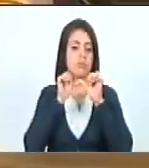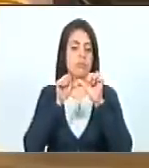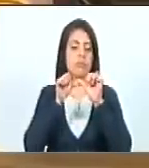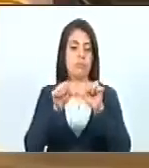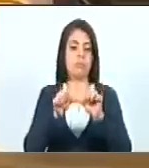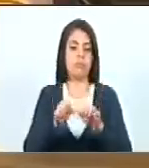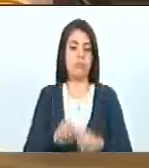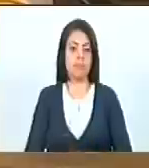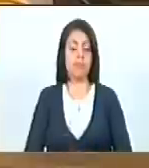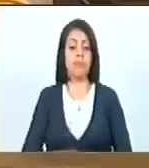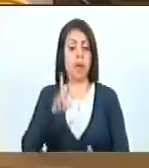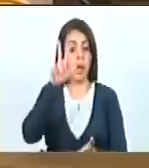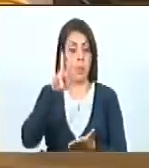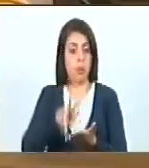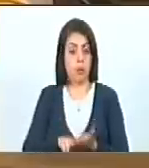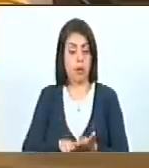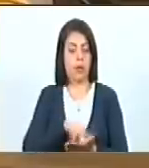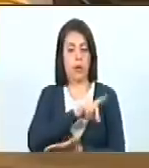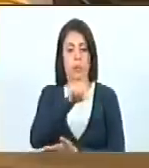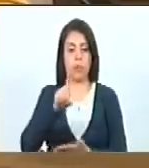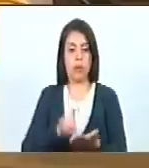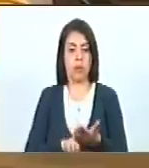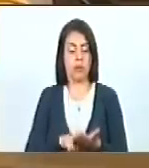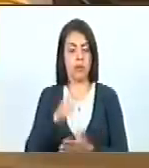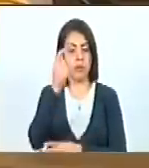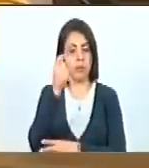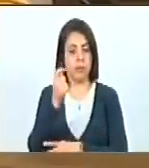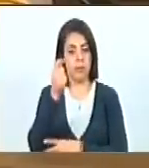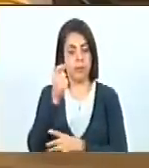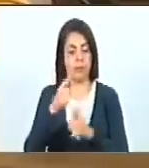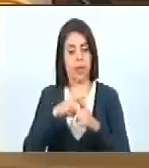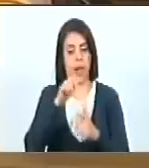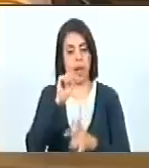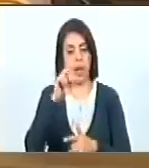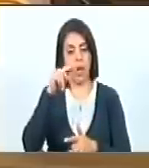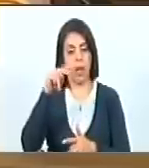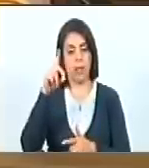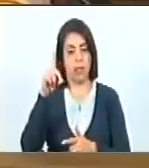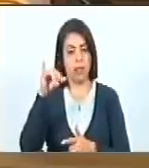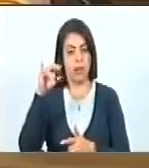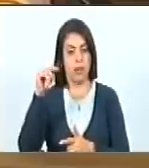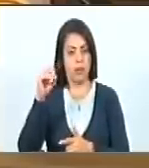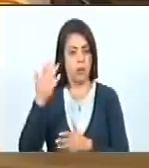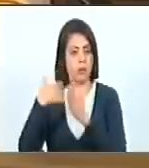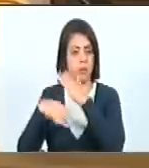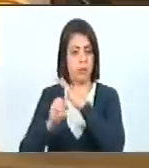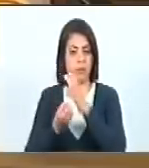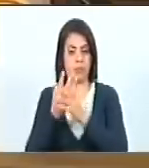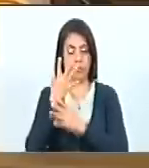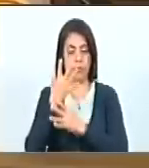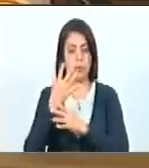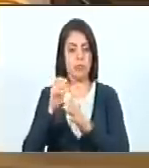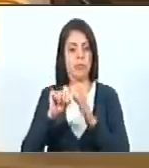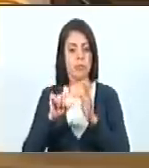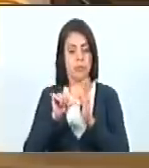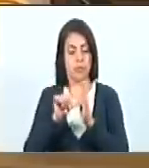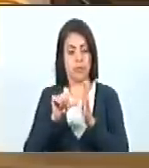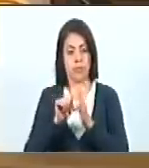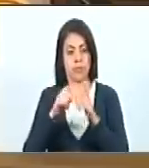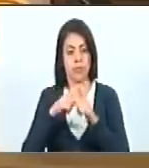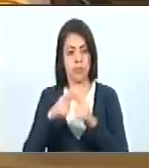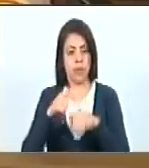permanente, aprobada por la plenaria del Parlamento Andino el pasado 20 de mayo en el marco del